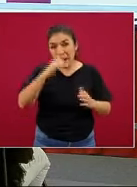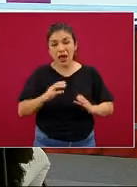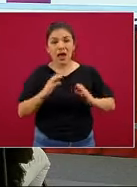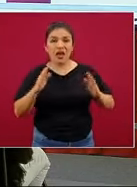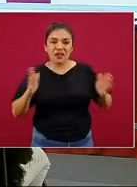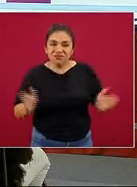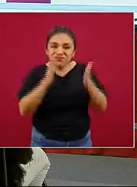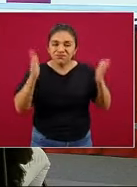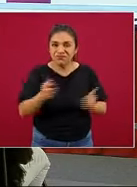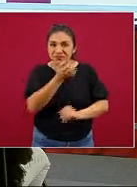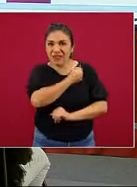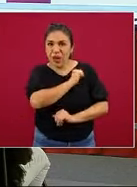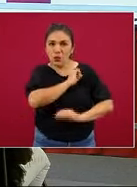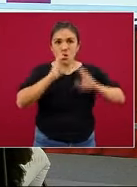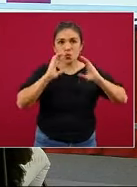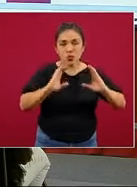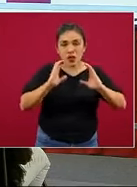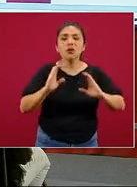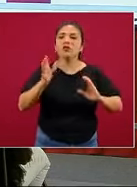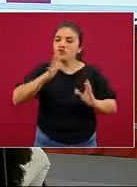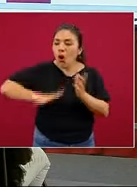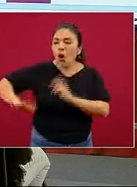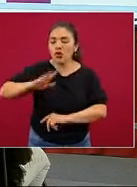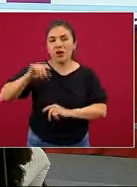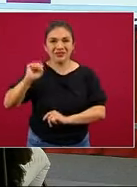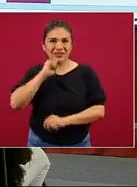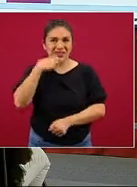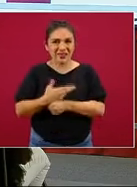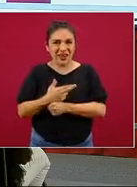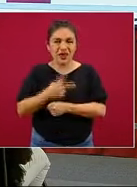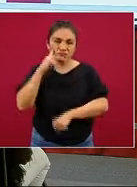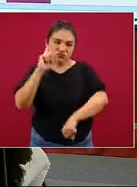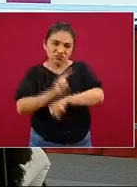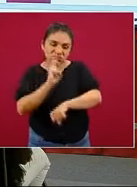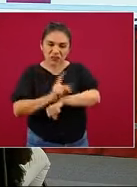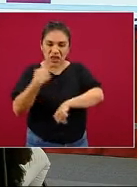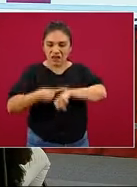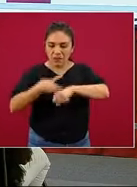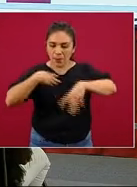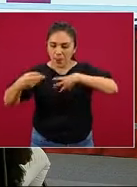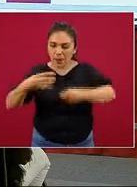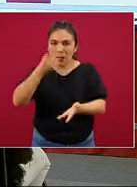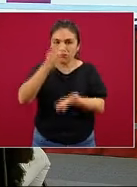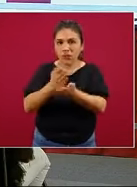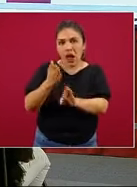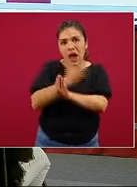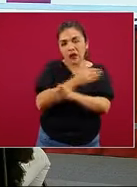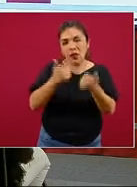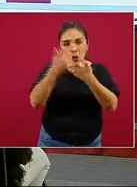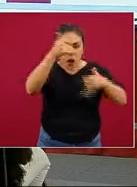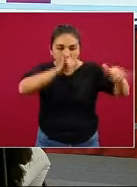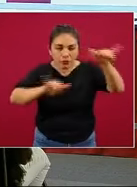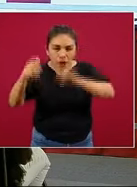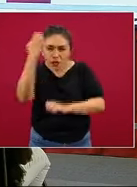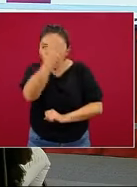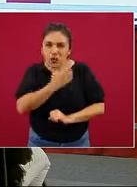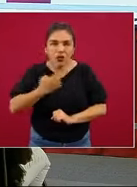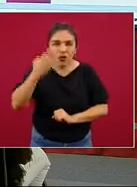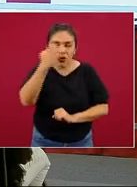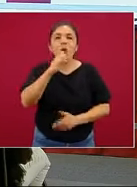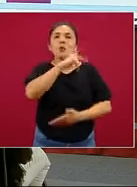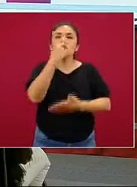pues estamos todos los integrantes de esta subsecretaría, desde la vigilancia epidemiológica, diagnóstico por laboratorio, obviamente